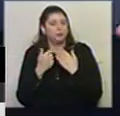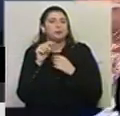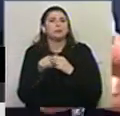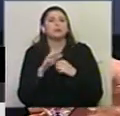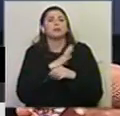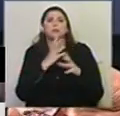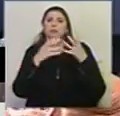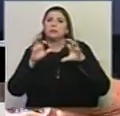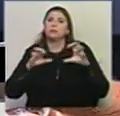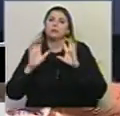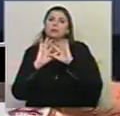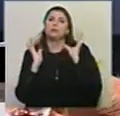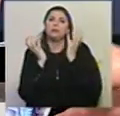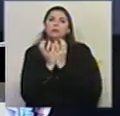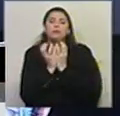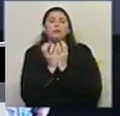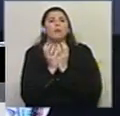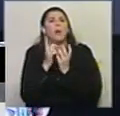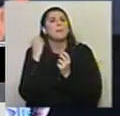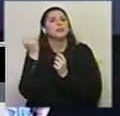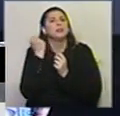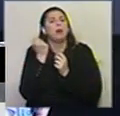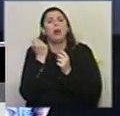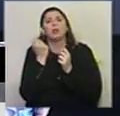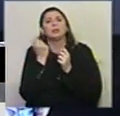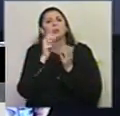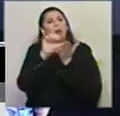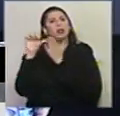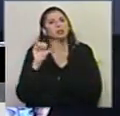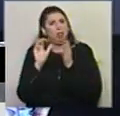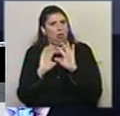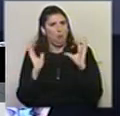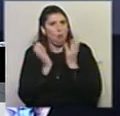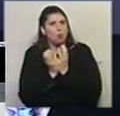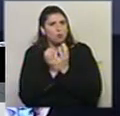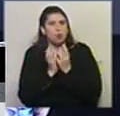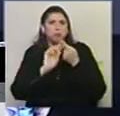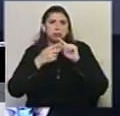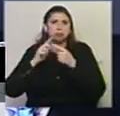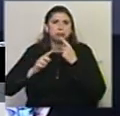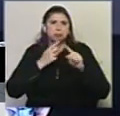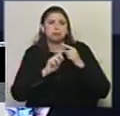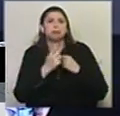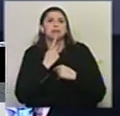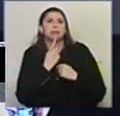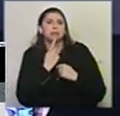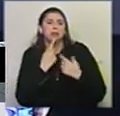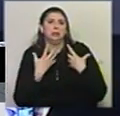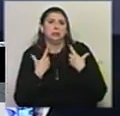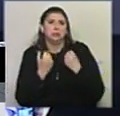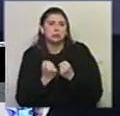nuclean a los principales países del mundo, a todos los países que coordinan políticas sanitarias, que